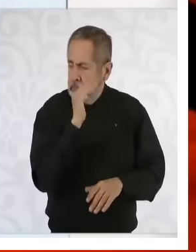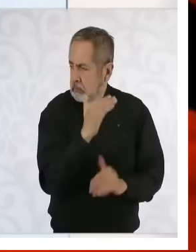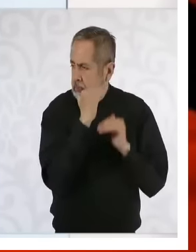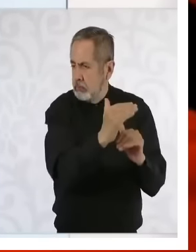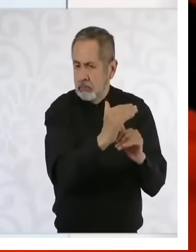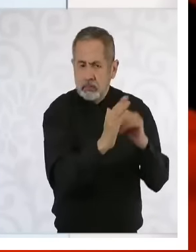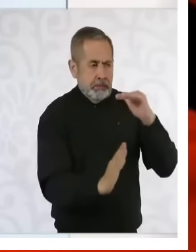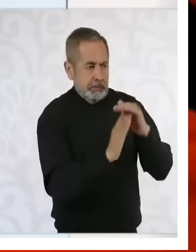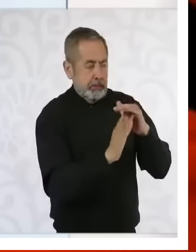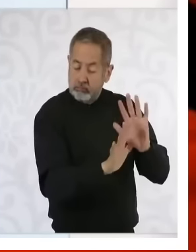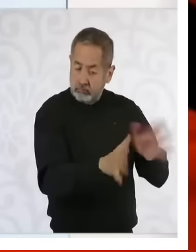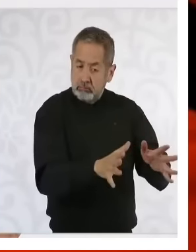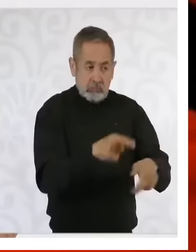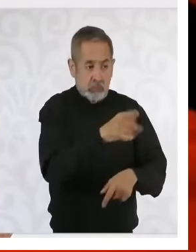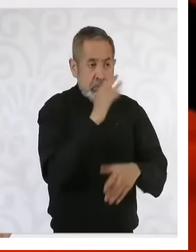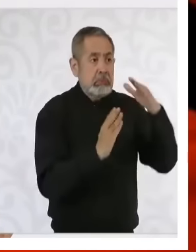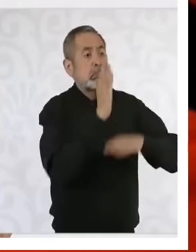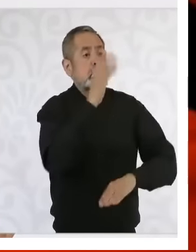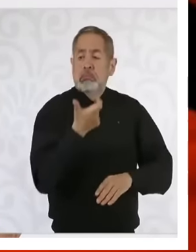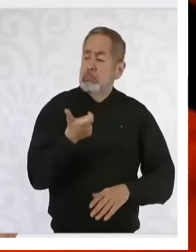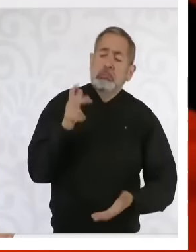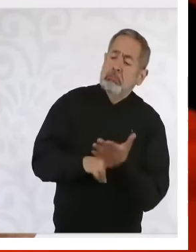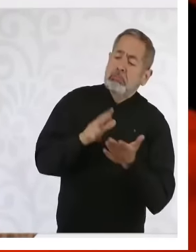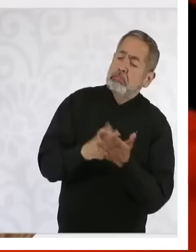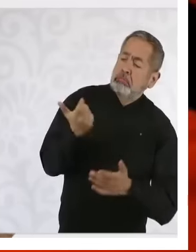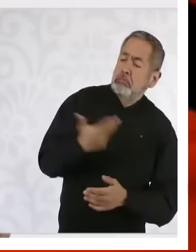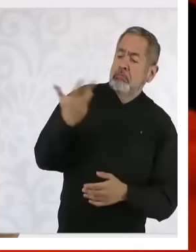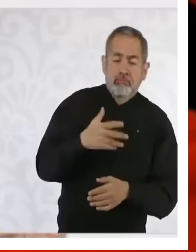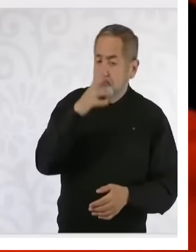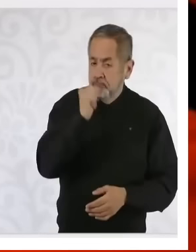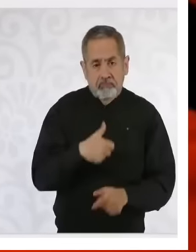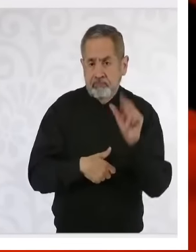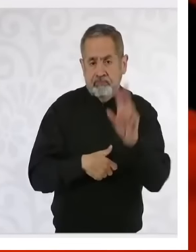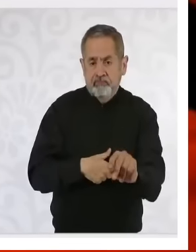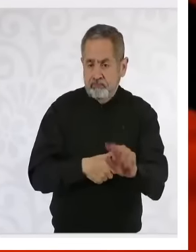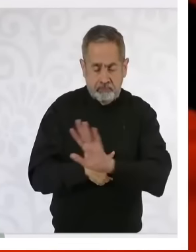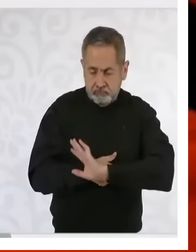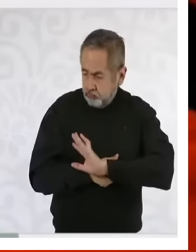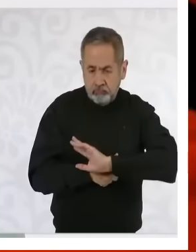LP, eleven los precios sin ningún